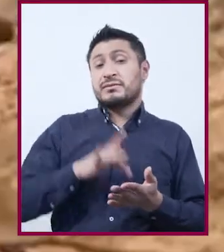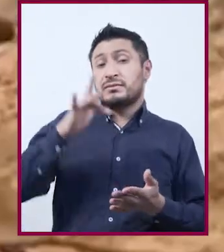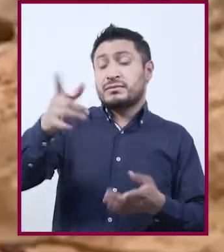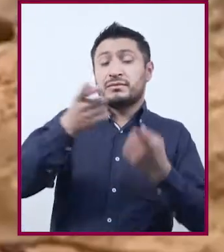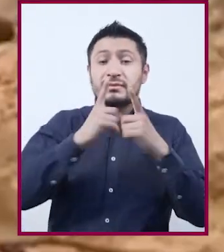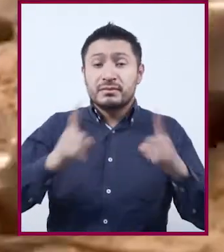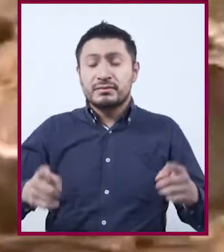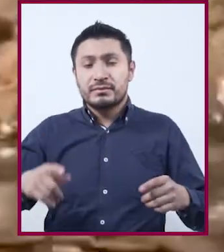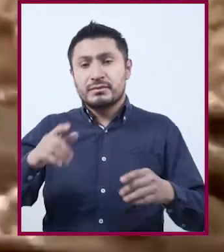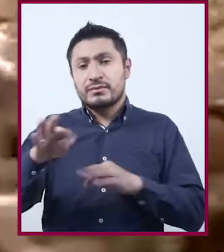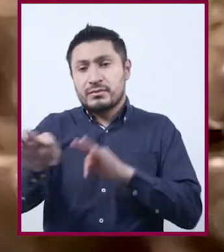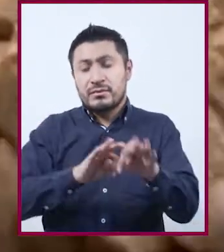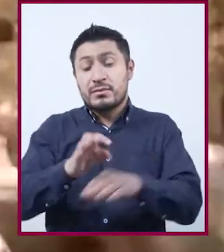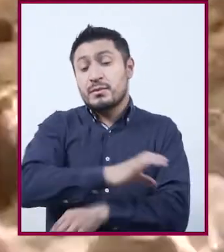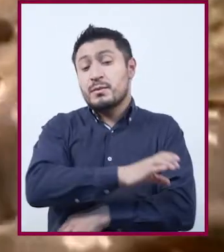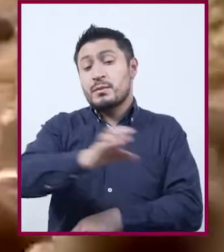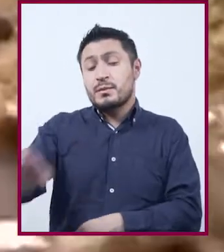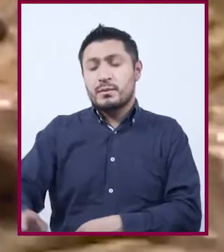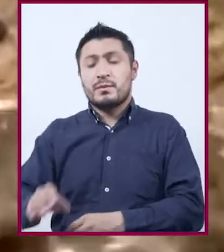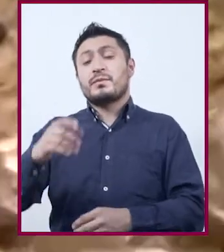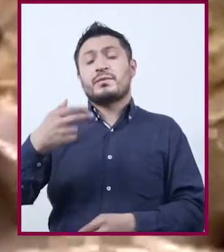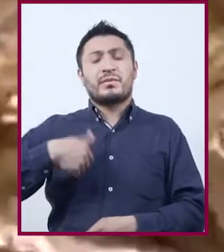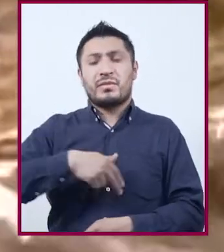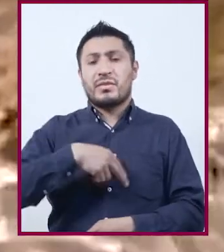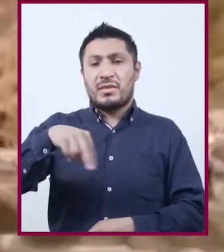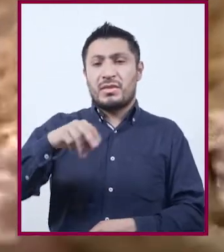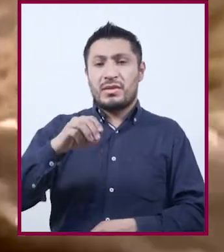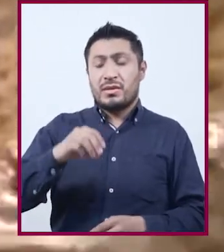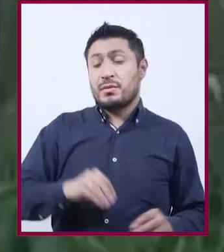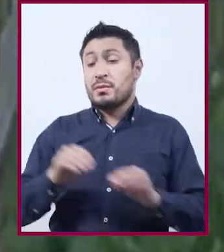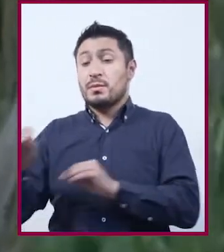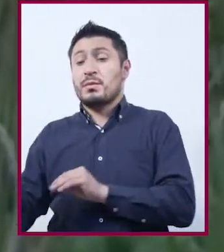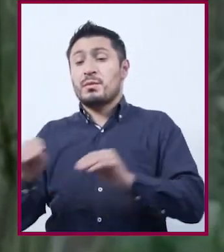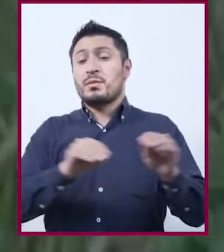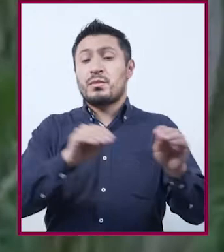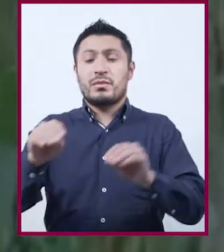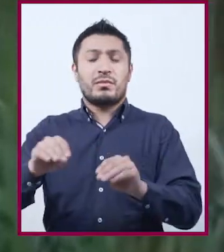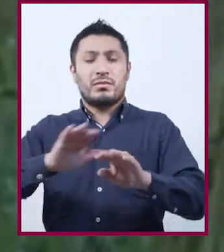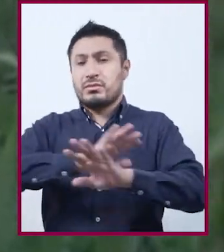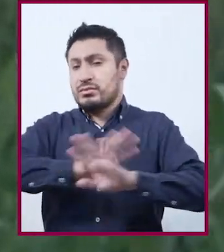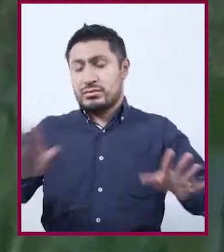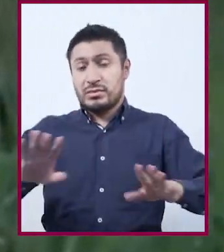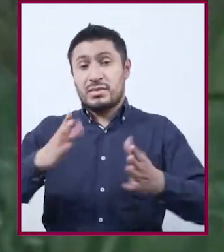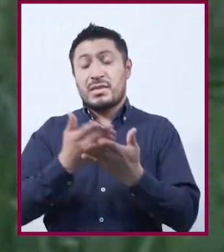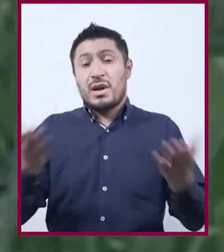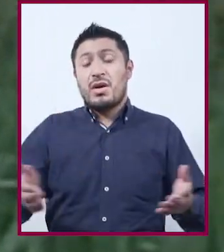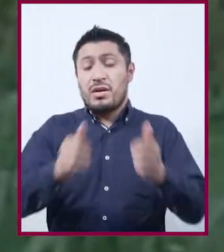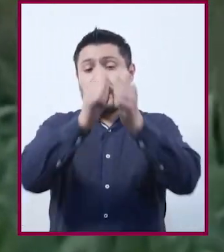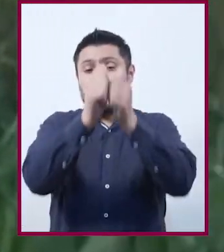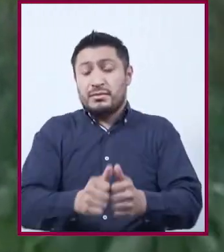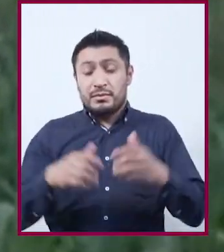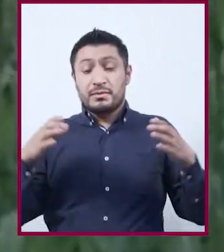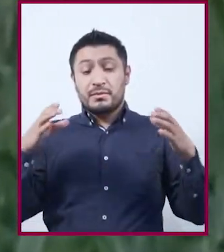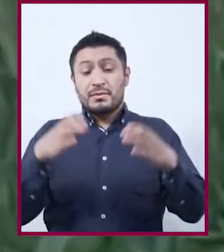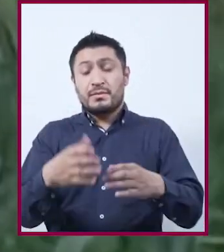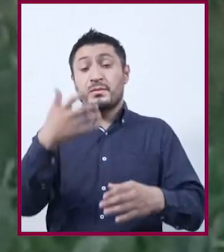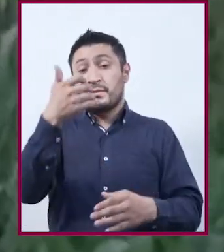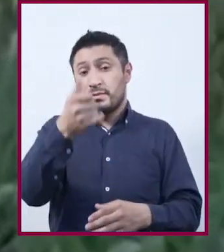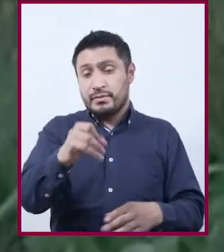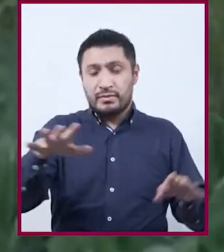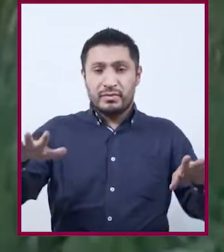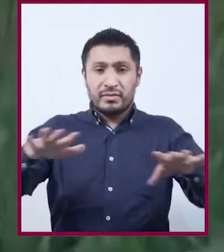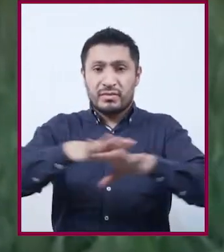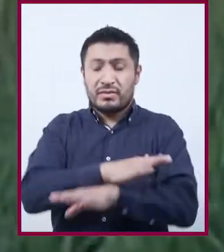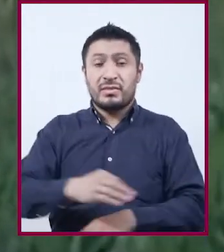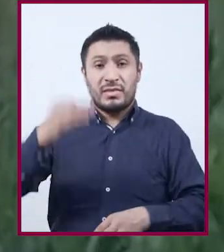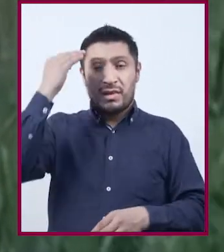vida. Gracias al desarrollo de la agricultura, dejamos de ser nómadas y nos establecimos en comunidades. Esta